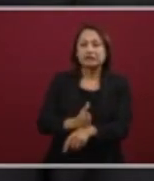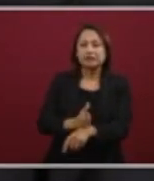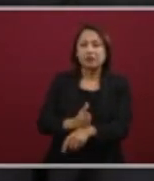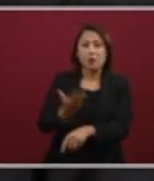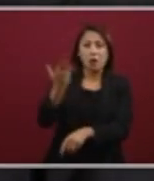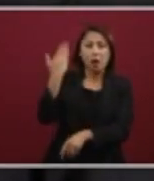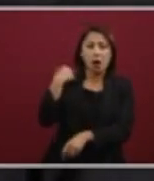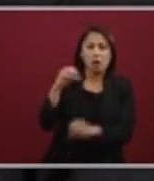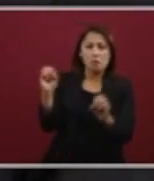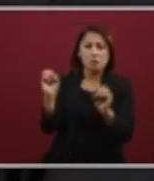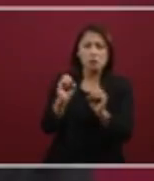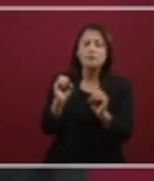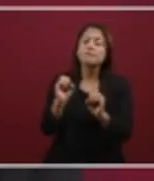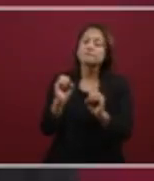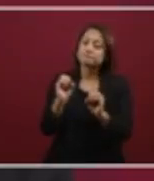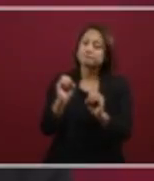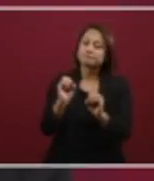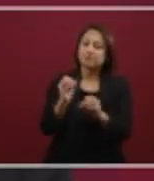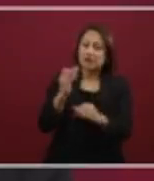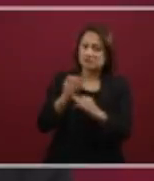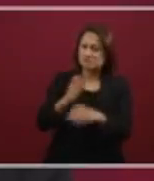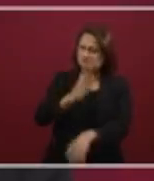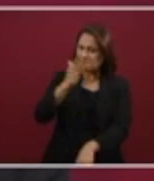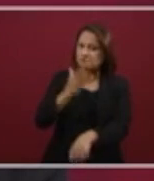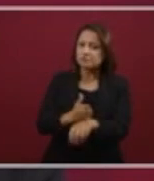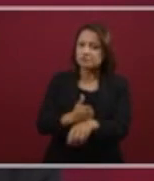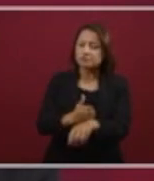Entonces, es muy bueno el debate